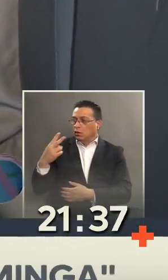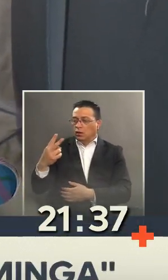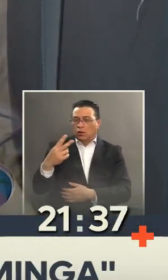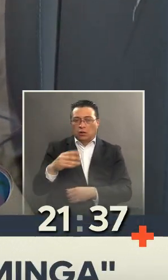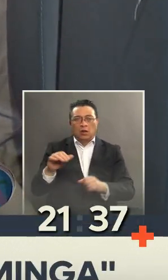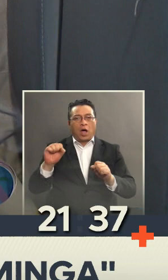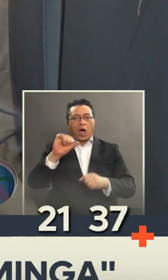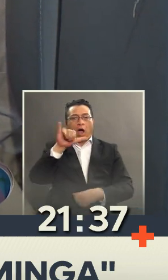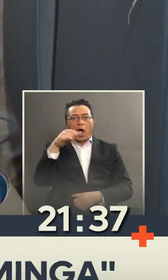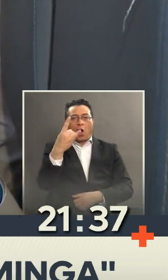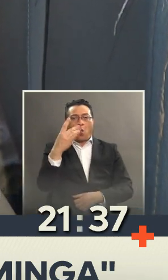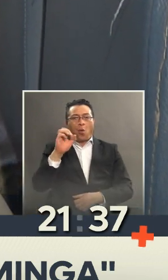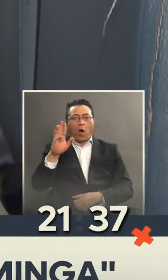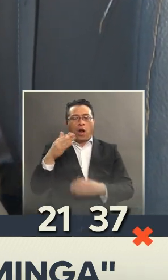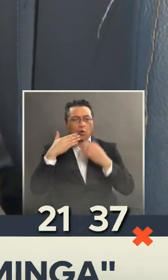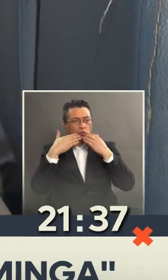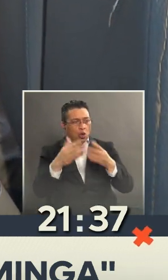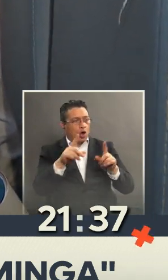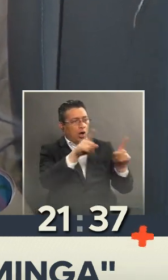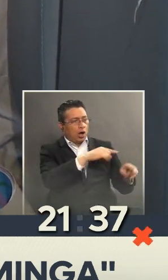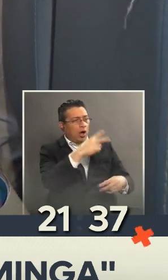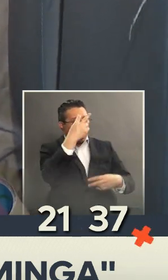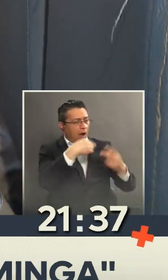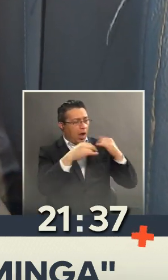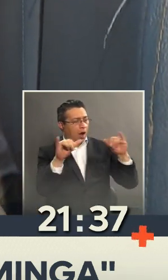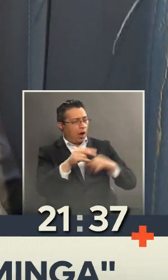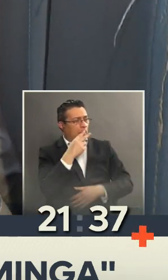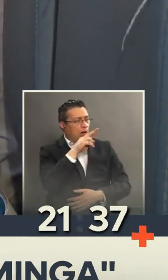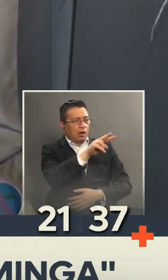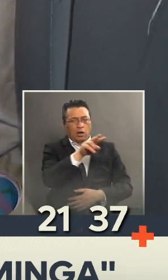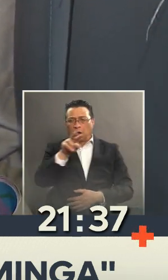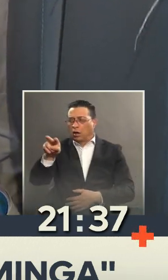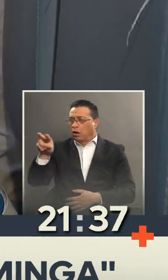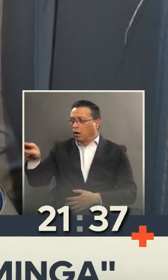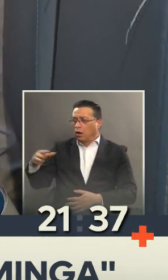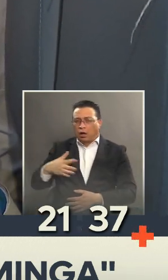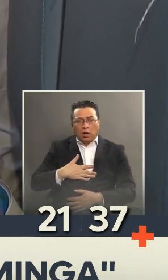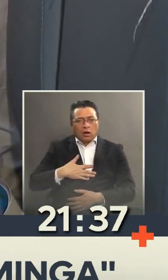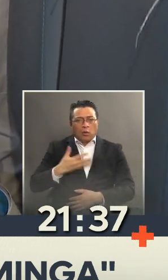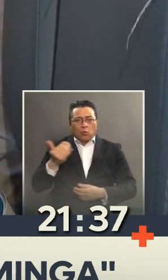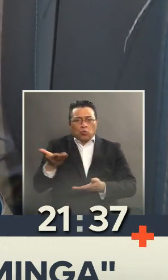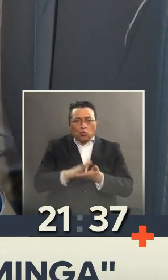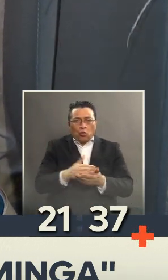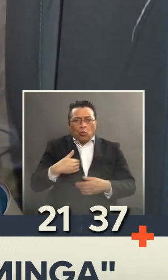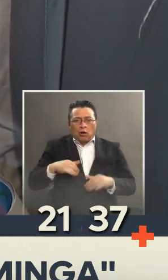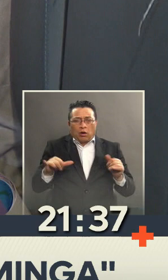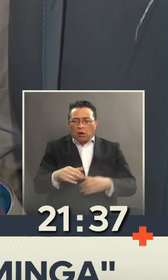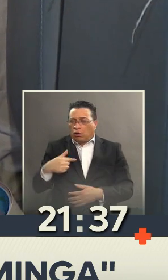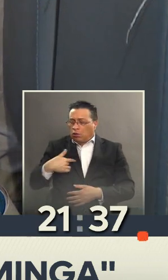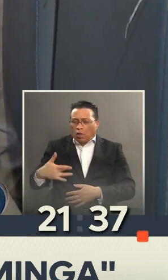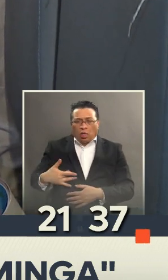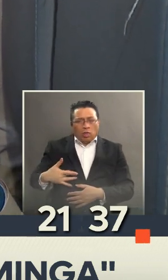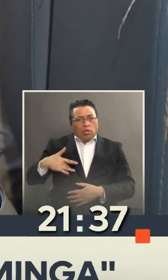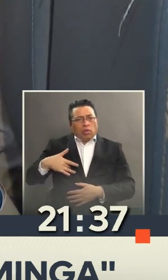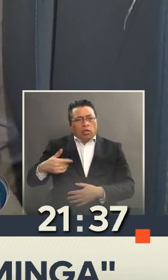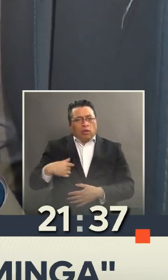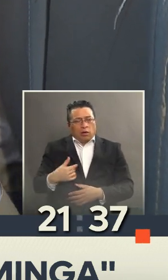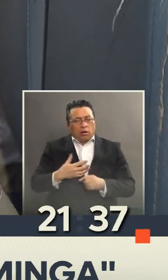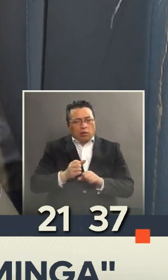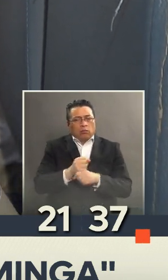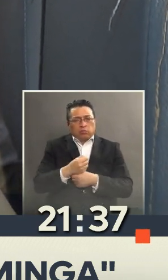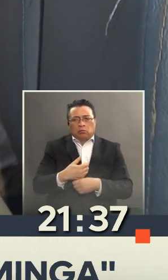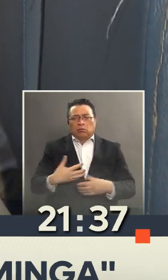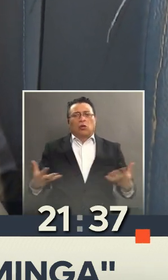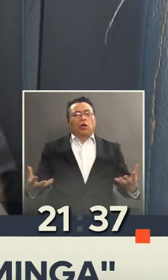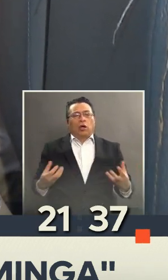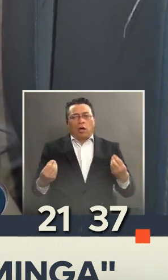hospital, sentir el llanto de esos bebés, la alegría, ver la alegría de las mamás mientras uno está destruida por dentro y grita,